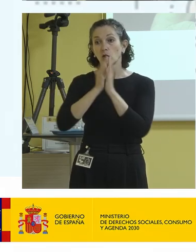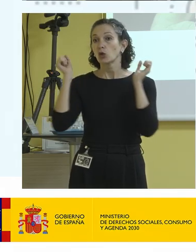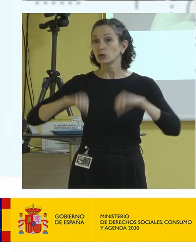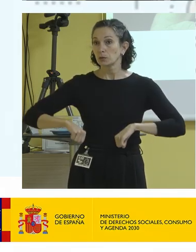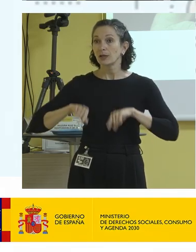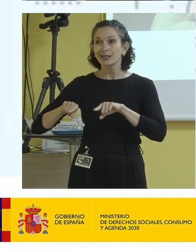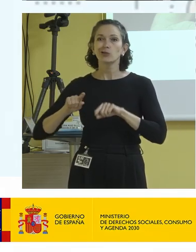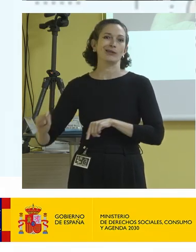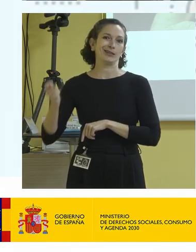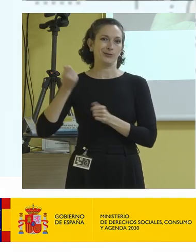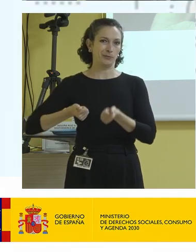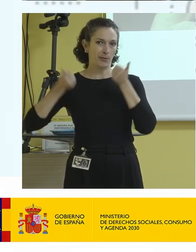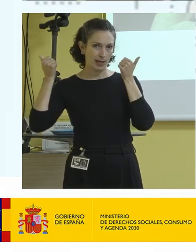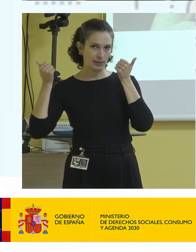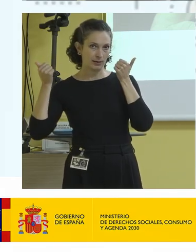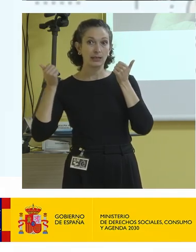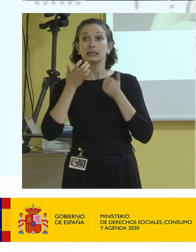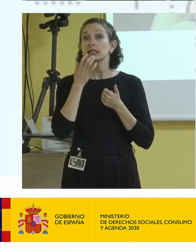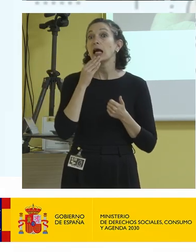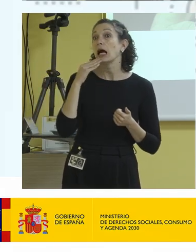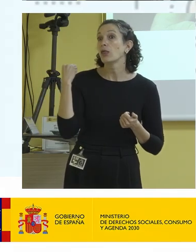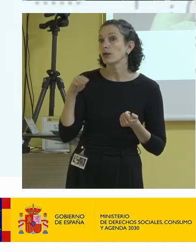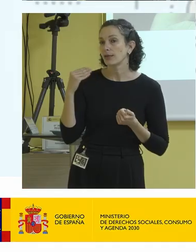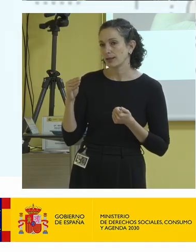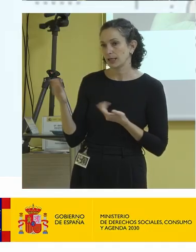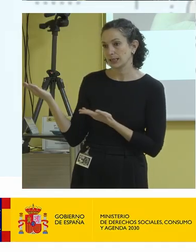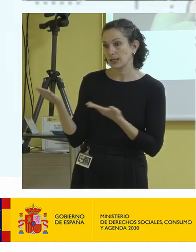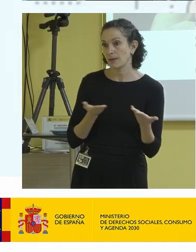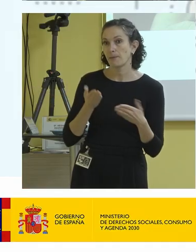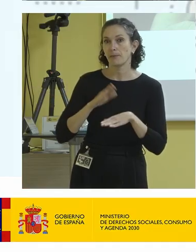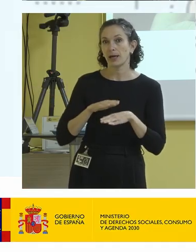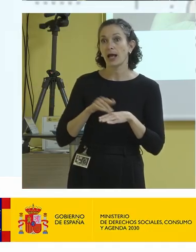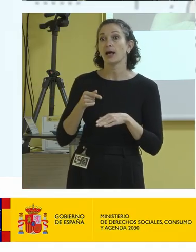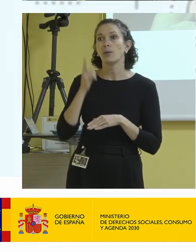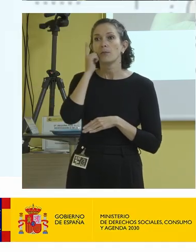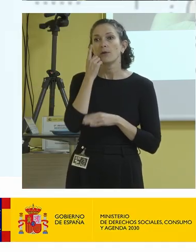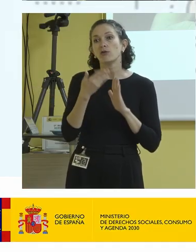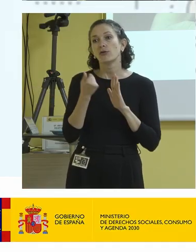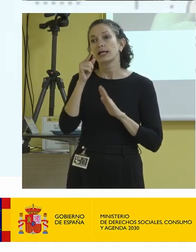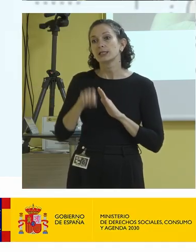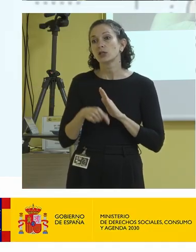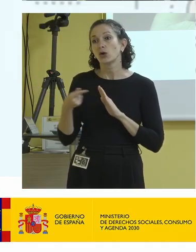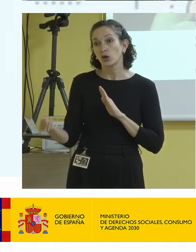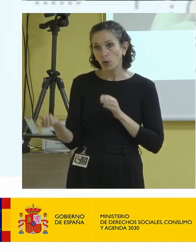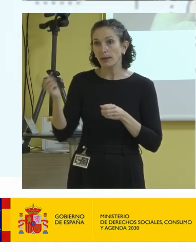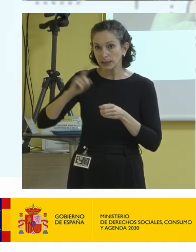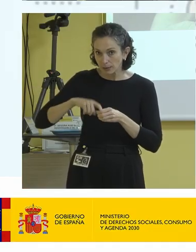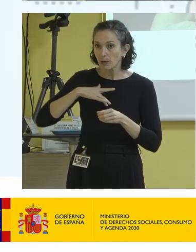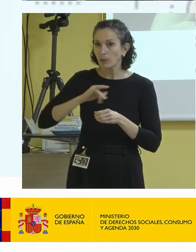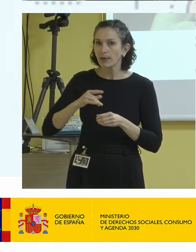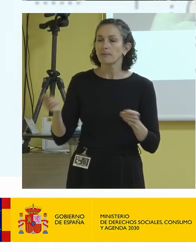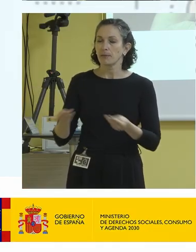funcionó bastante mejor. Cuando implicamos a nuestros adolescentes en la decisión de quitar o no el móvil, suele funcionar mejor que si lo